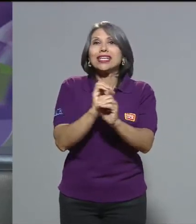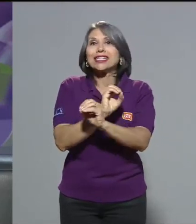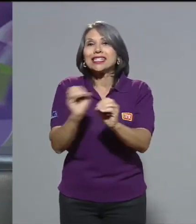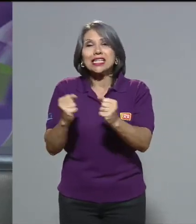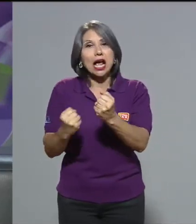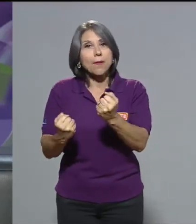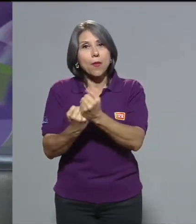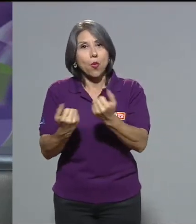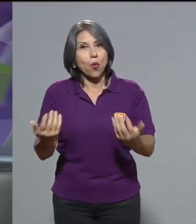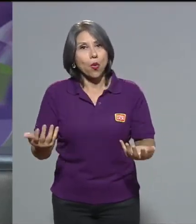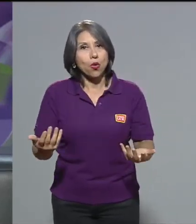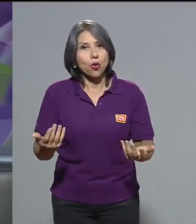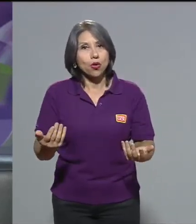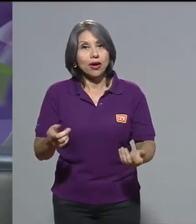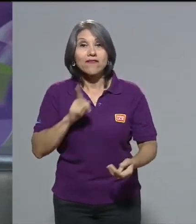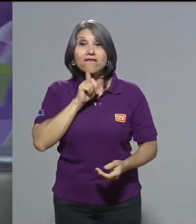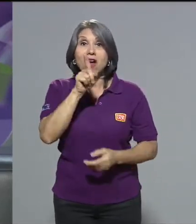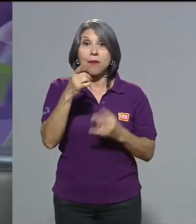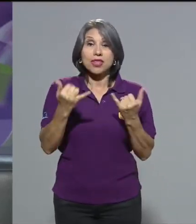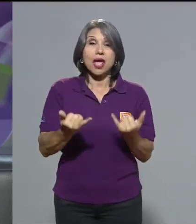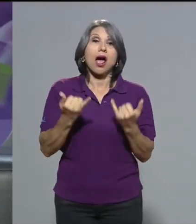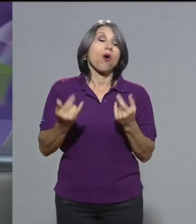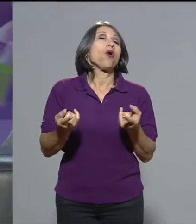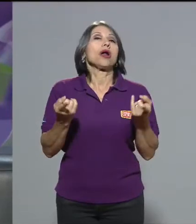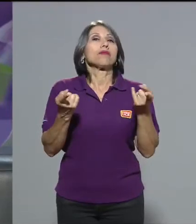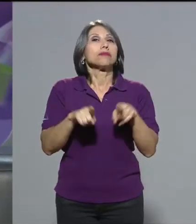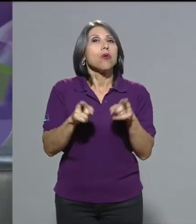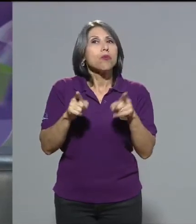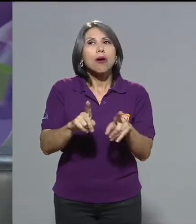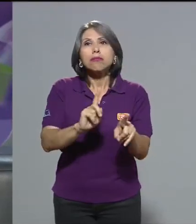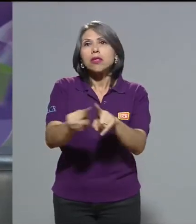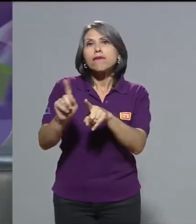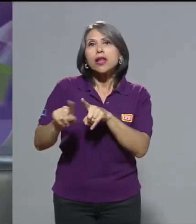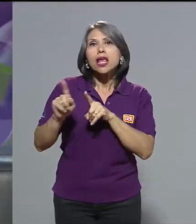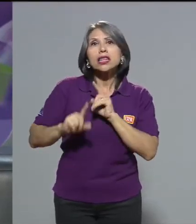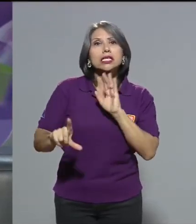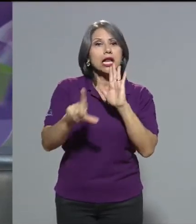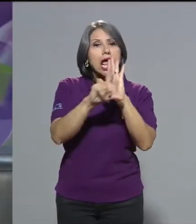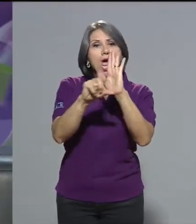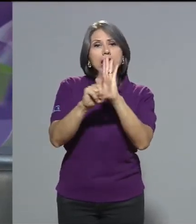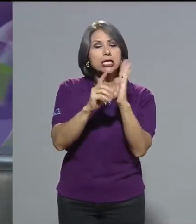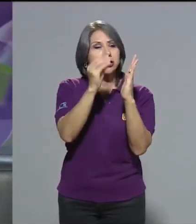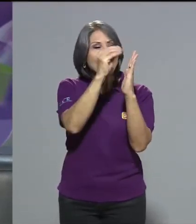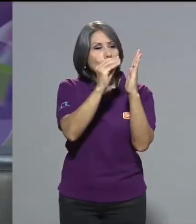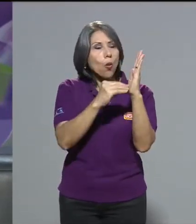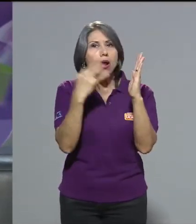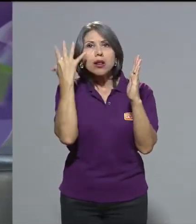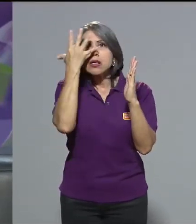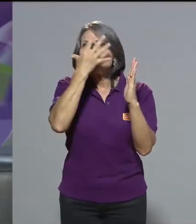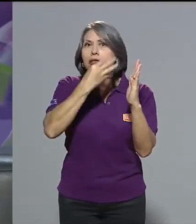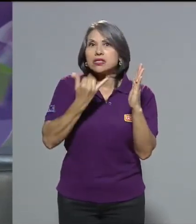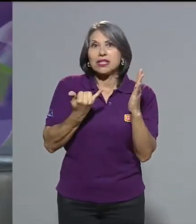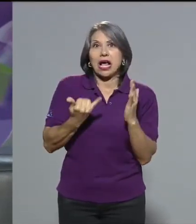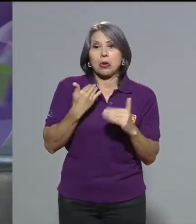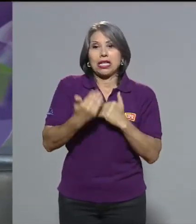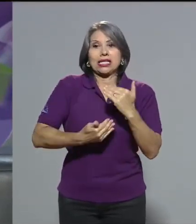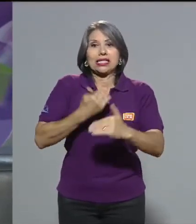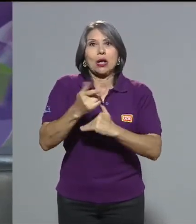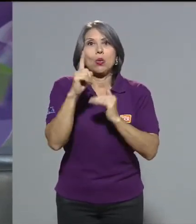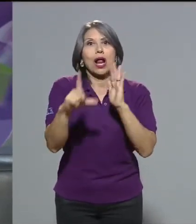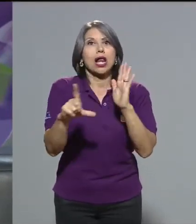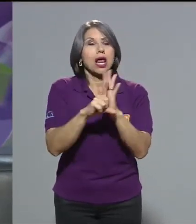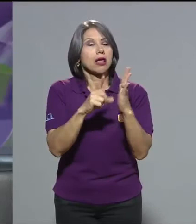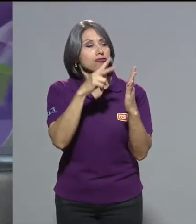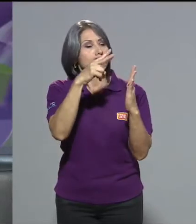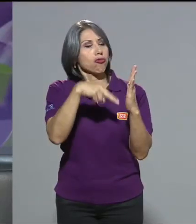están presentando una serie de leyes lindísimas en su papel, ahorita hay una en la palestra lindísima, pero